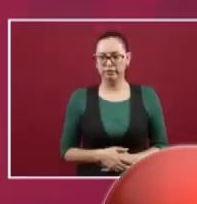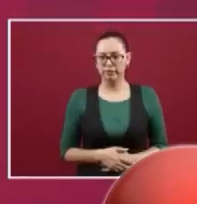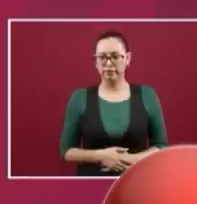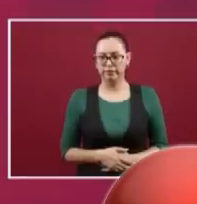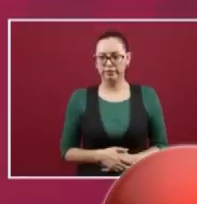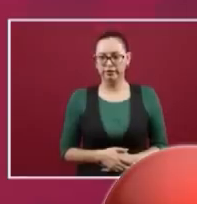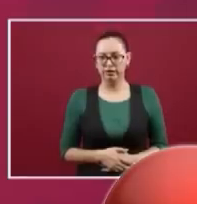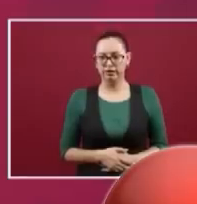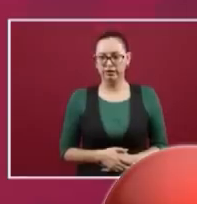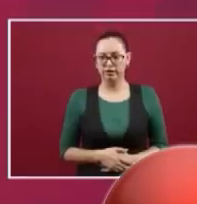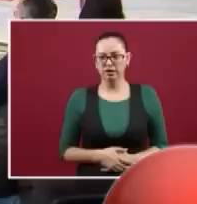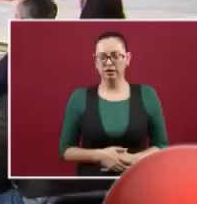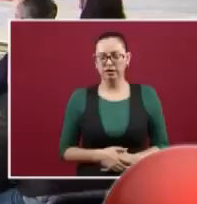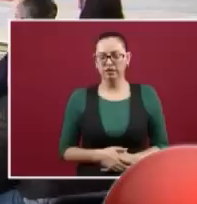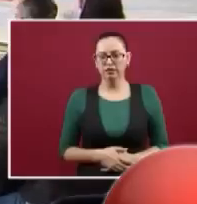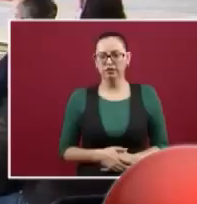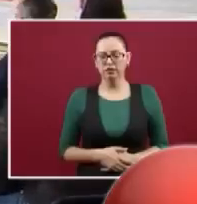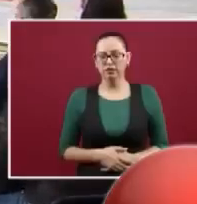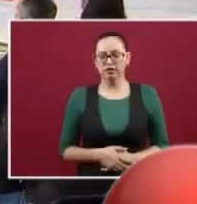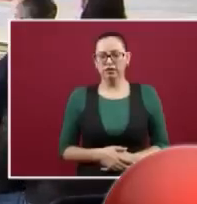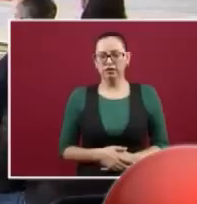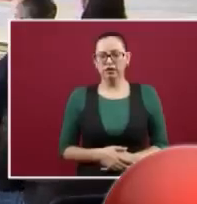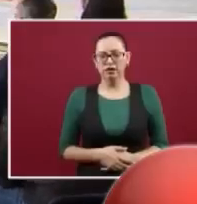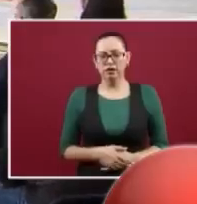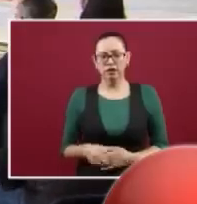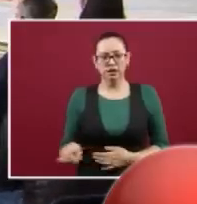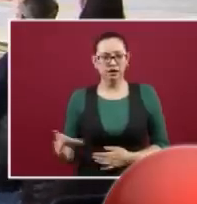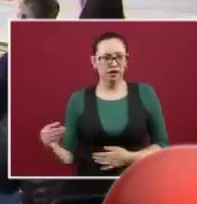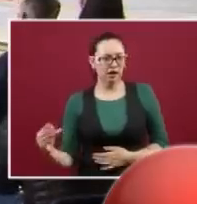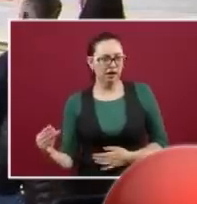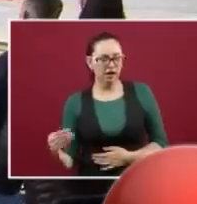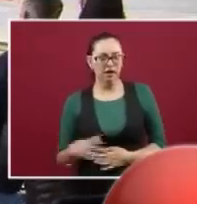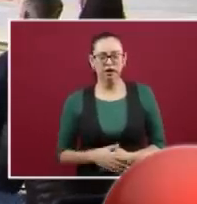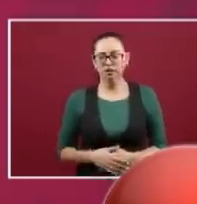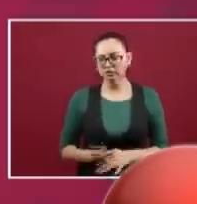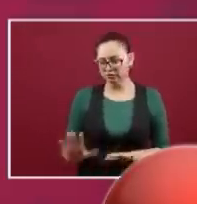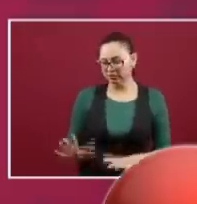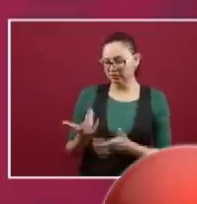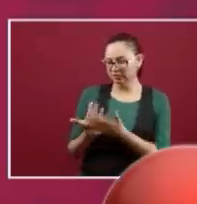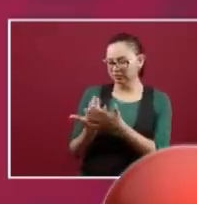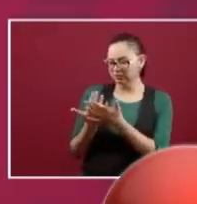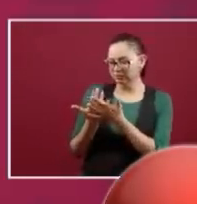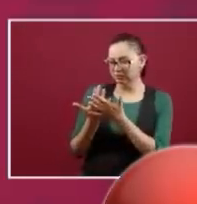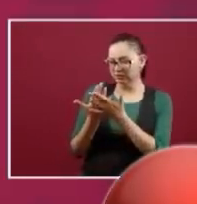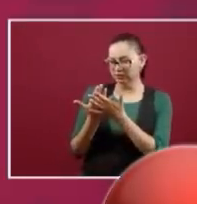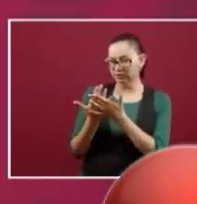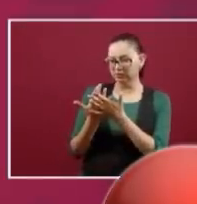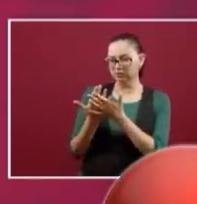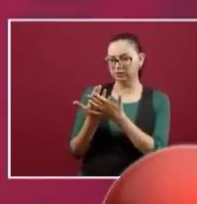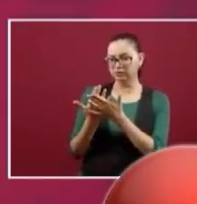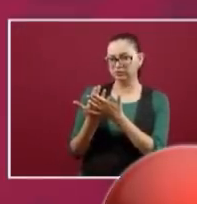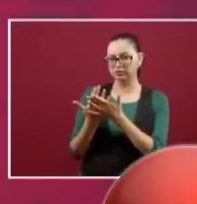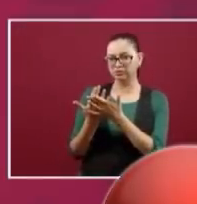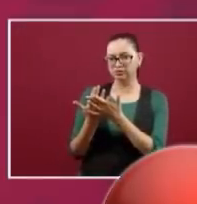¿Tendría alguna fecha exacta todavía? Vamos a esperar a que